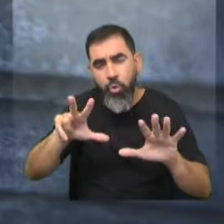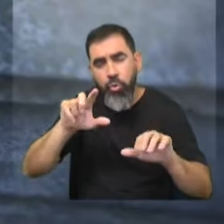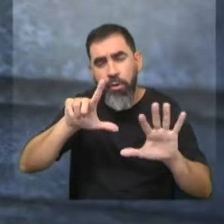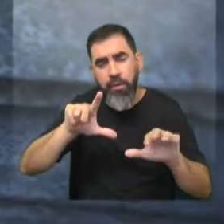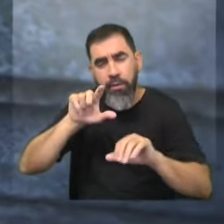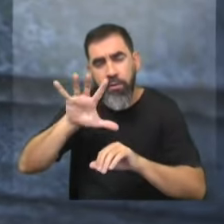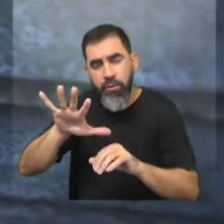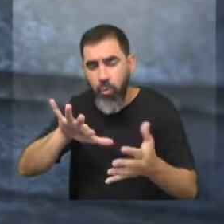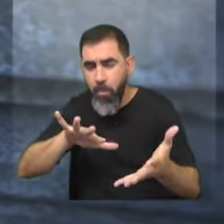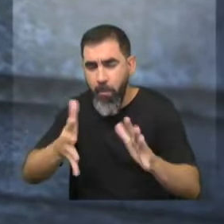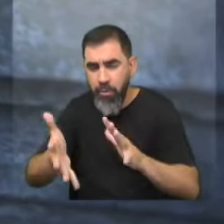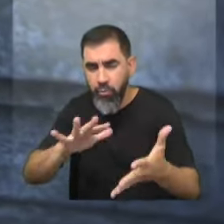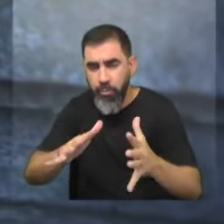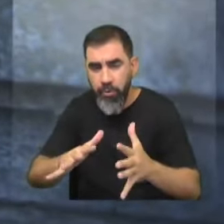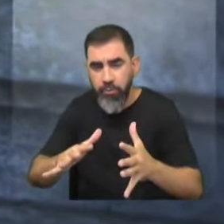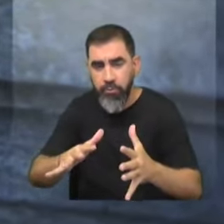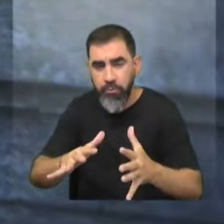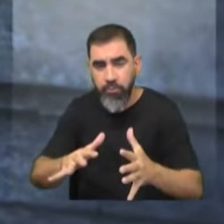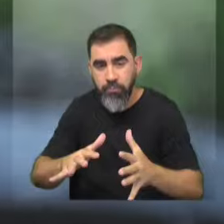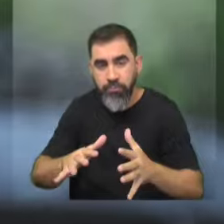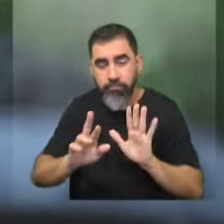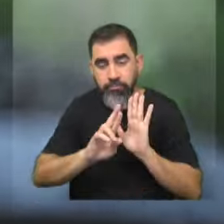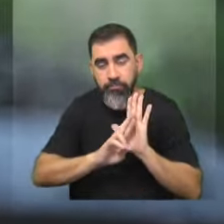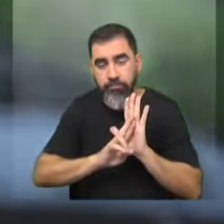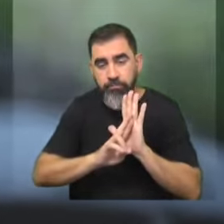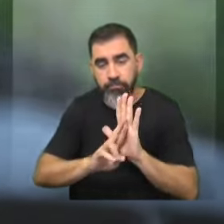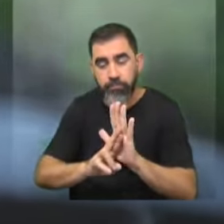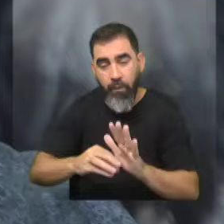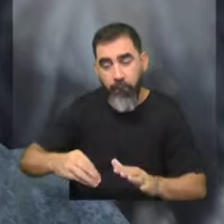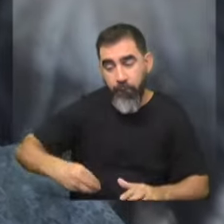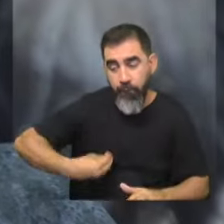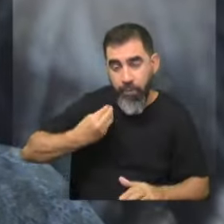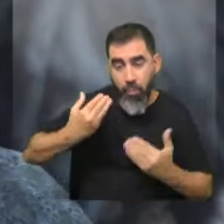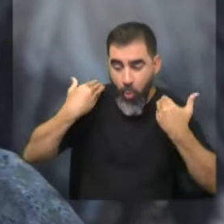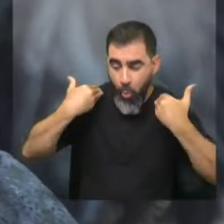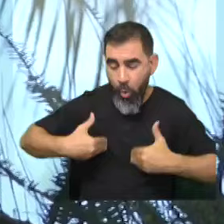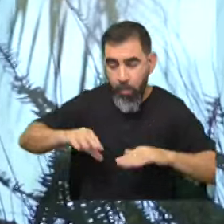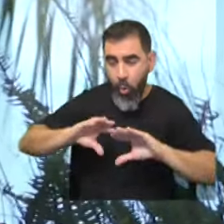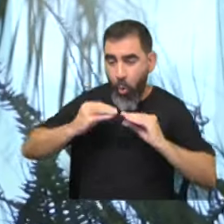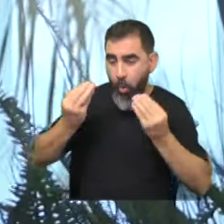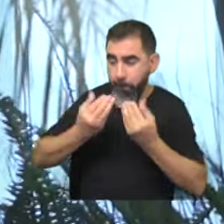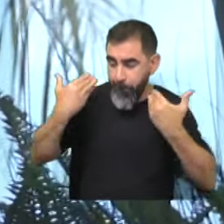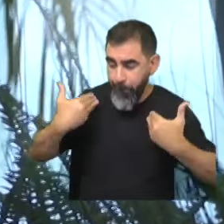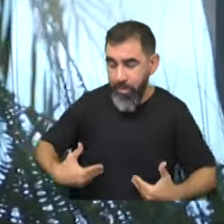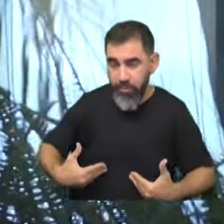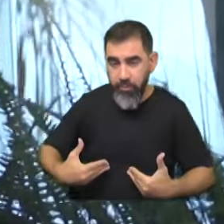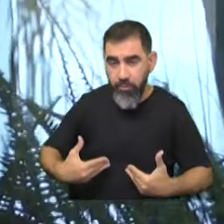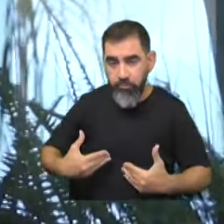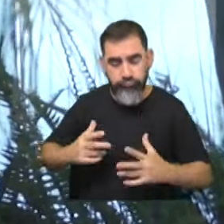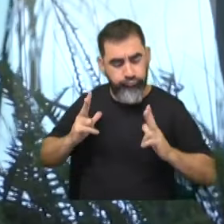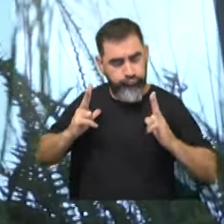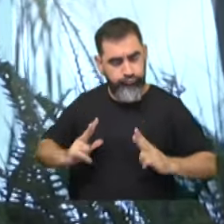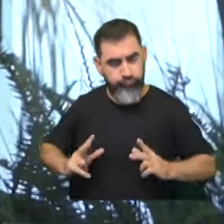1875, por ahí aproximadamente, donde ellos están siendo representados en vida, a cuerpo entero, y con sus mejores galas.